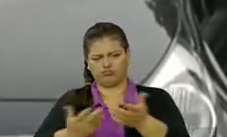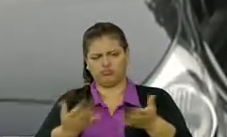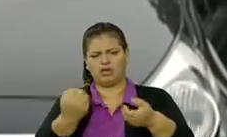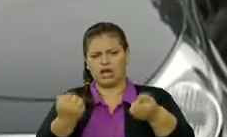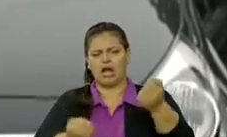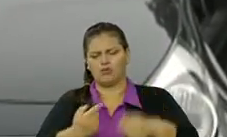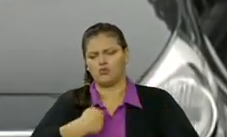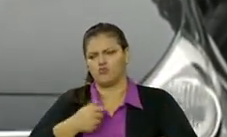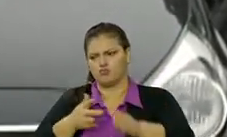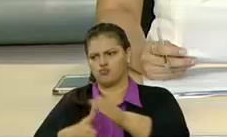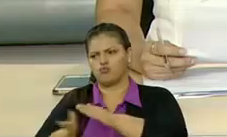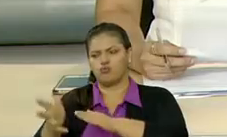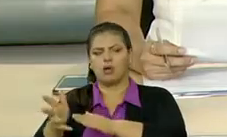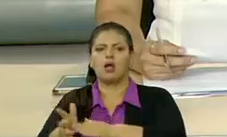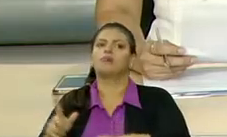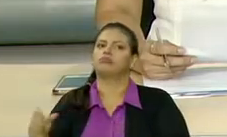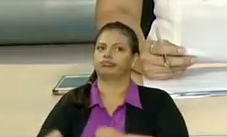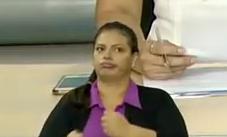José Morales.